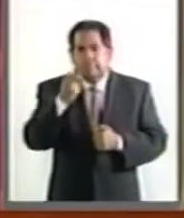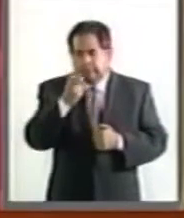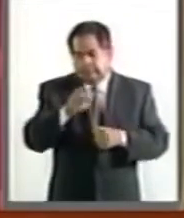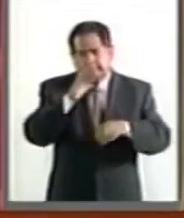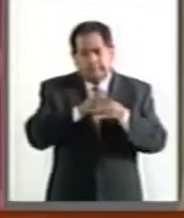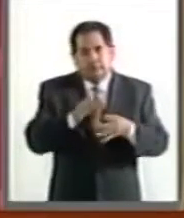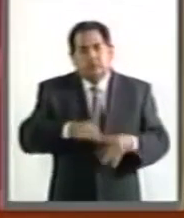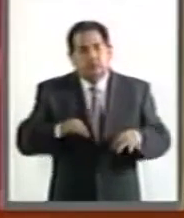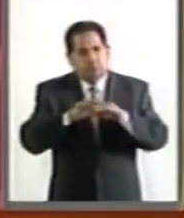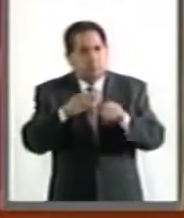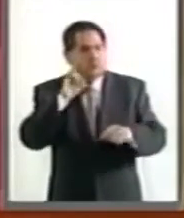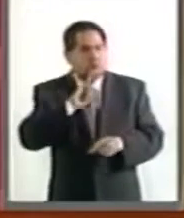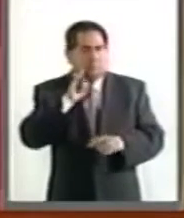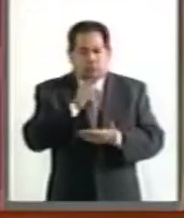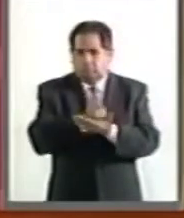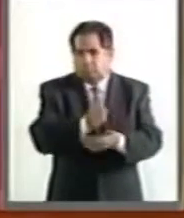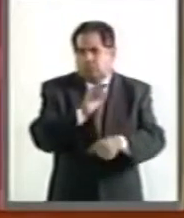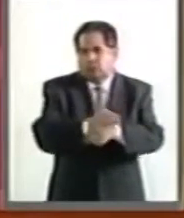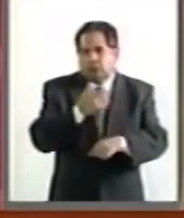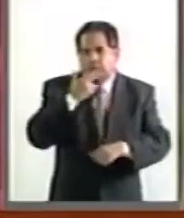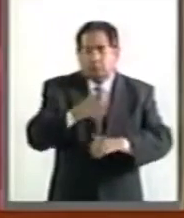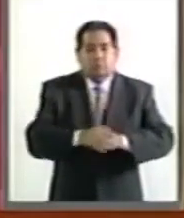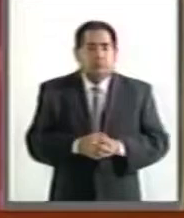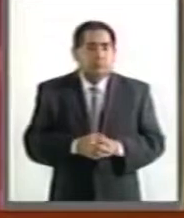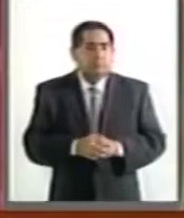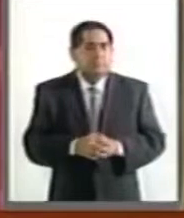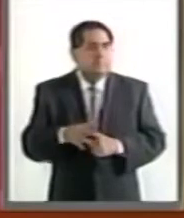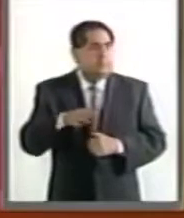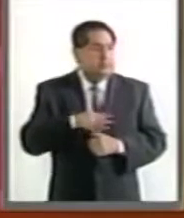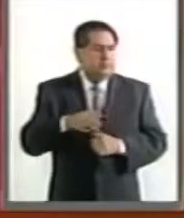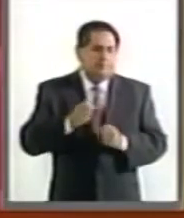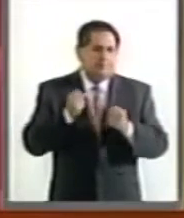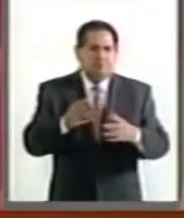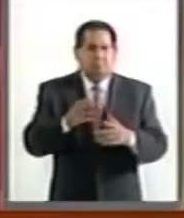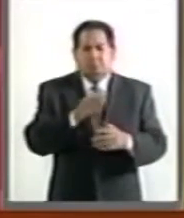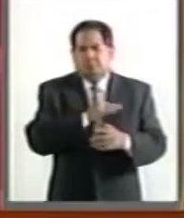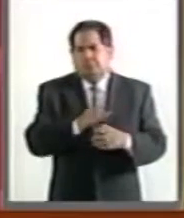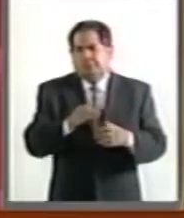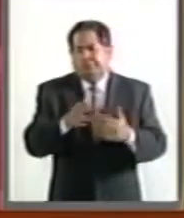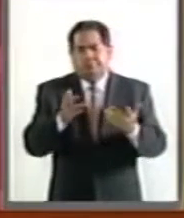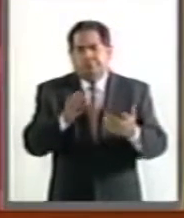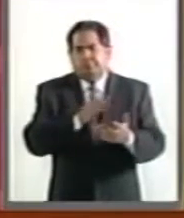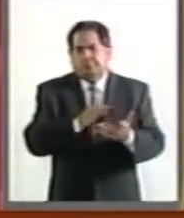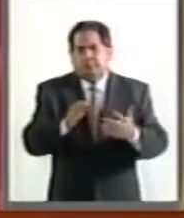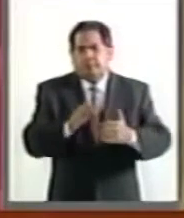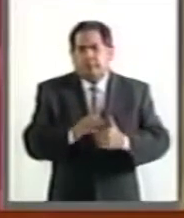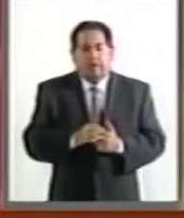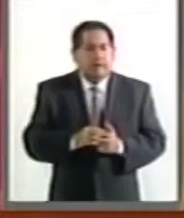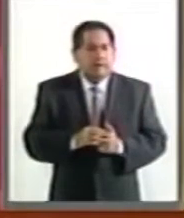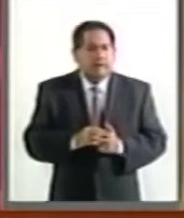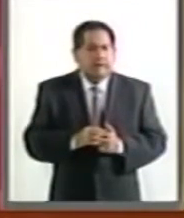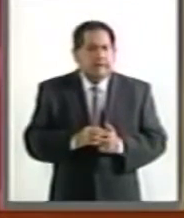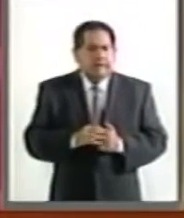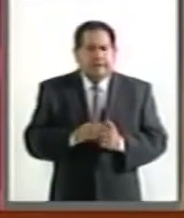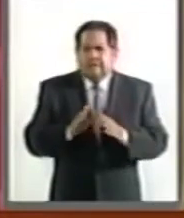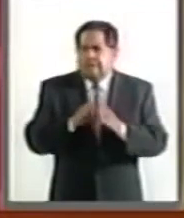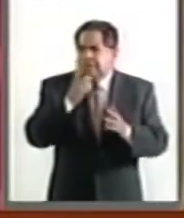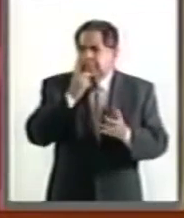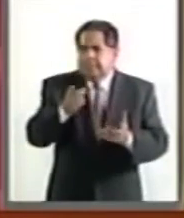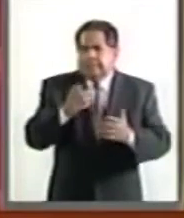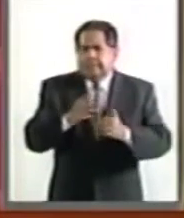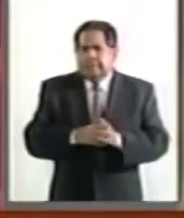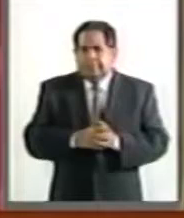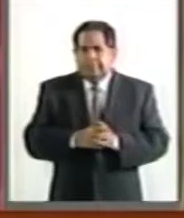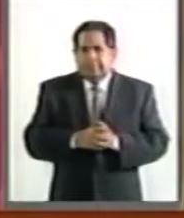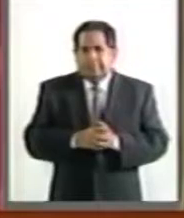más va a beneficiar. Hay una especie de, ¿cómo llamarlo?,